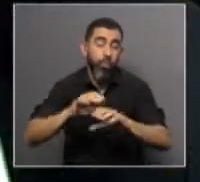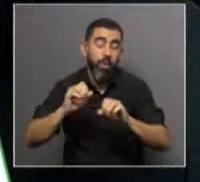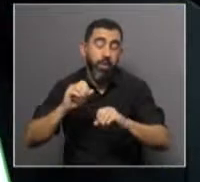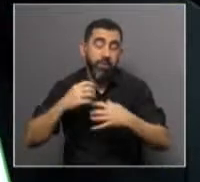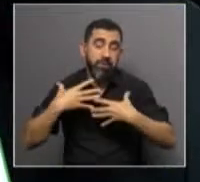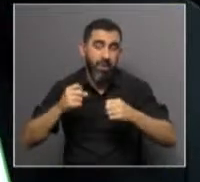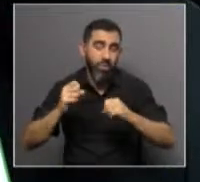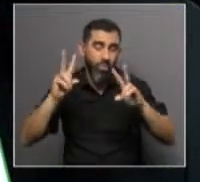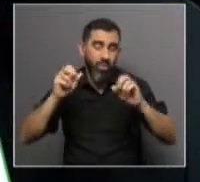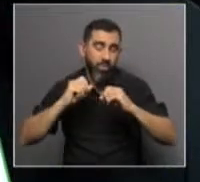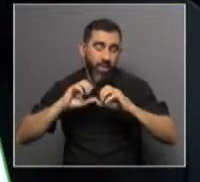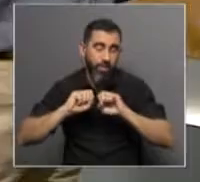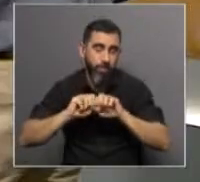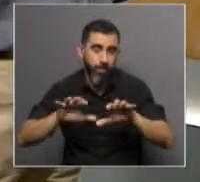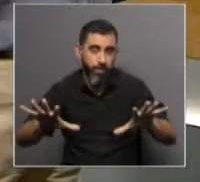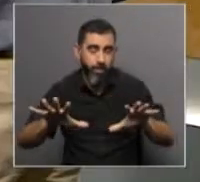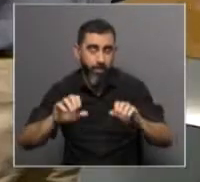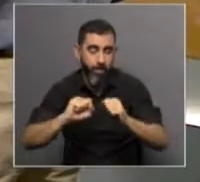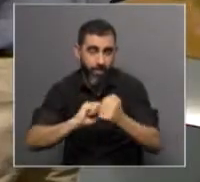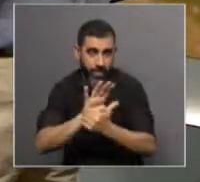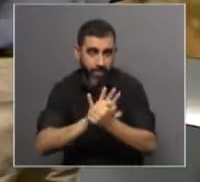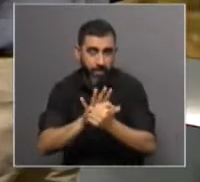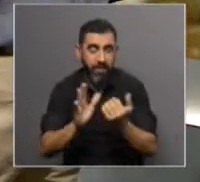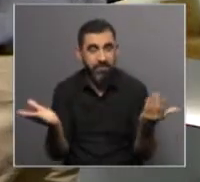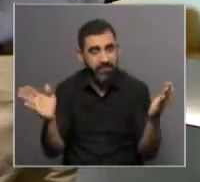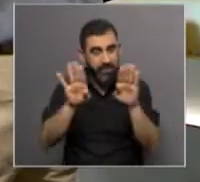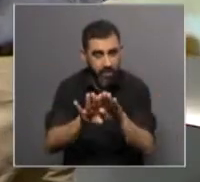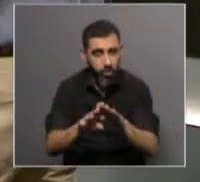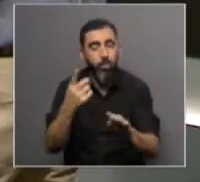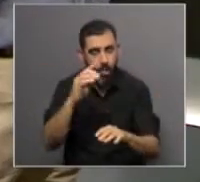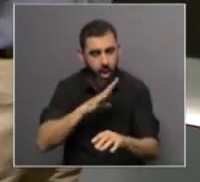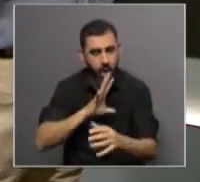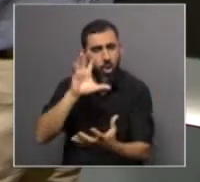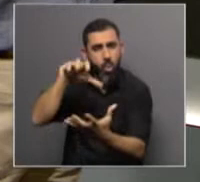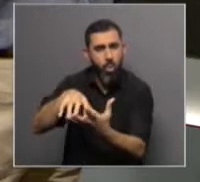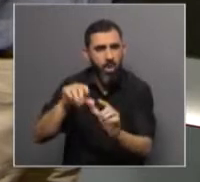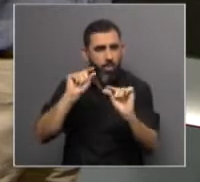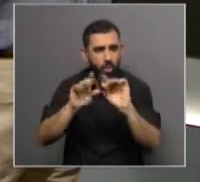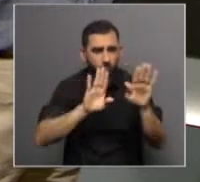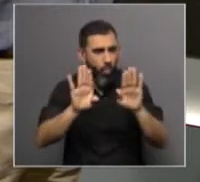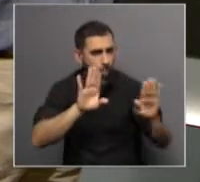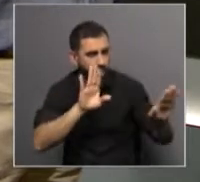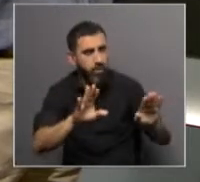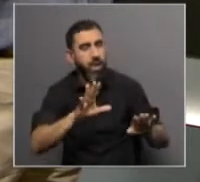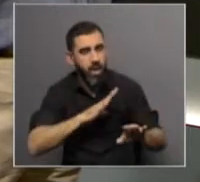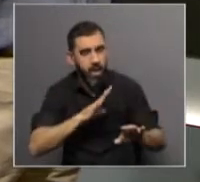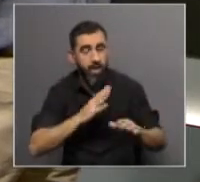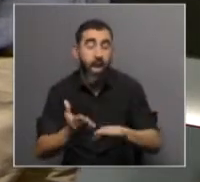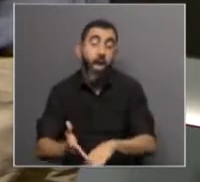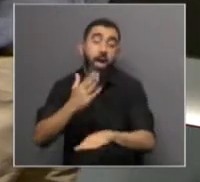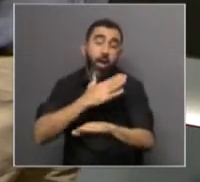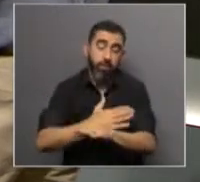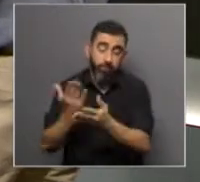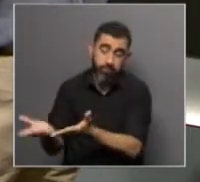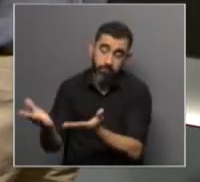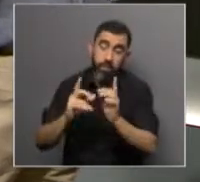sanitarias, el lugar está cerrado, pero tenemos el local en Sauce con una pequeña exposición en la que recibíamos y